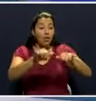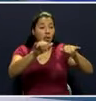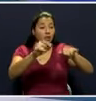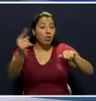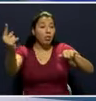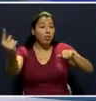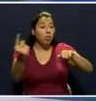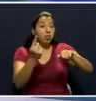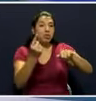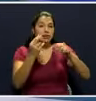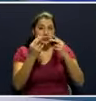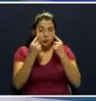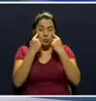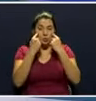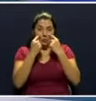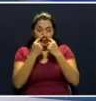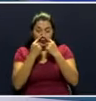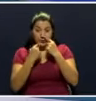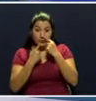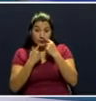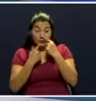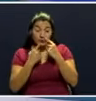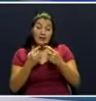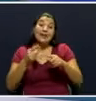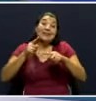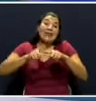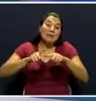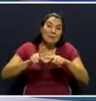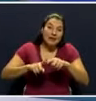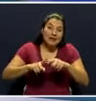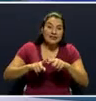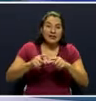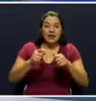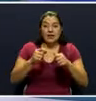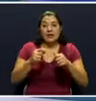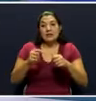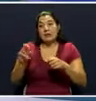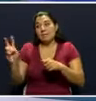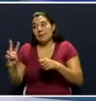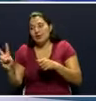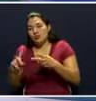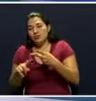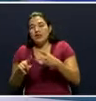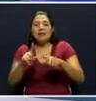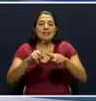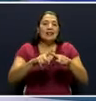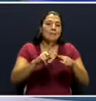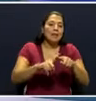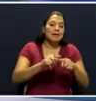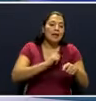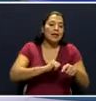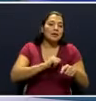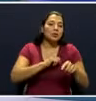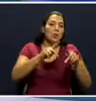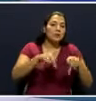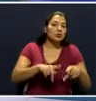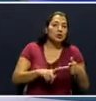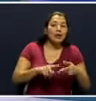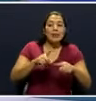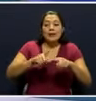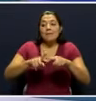yo esté y también depende de la respuesta de las defensas que tenga cada una de las personas. Si yo soy una